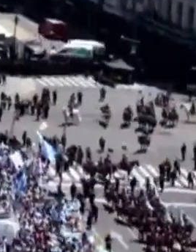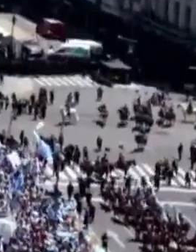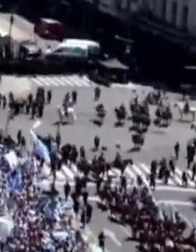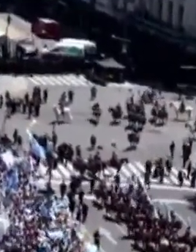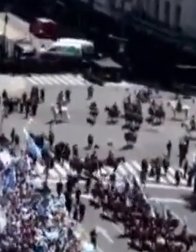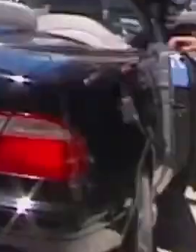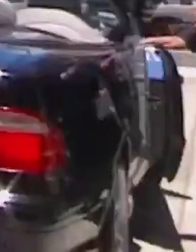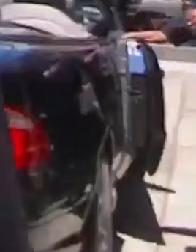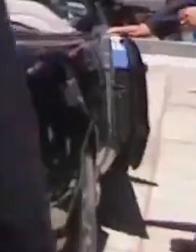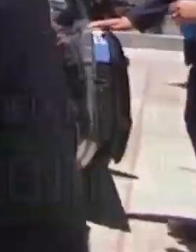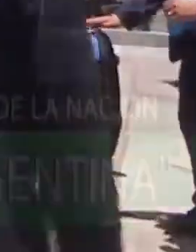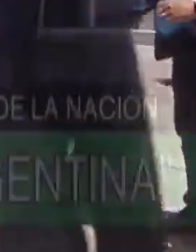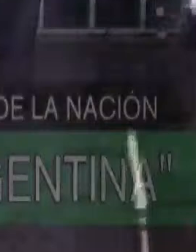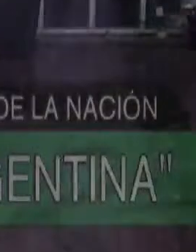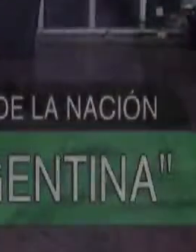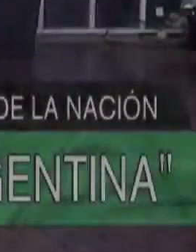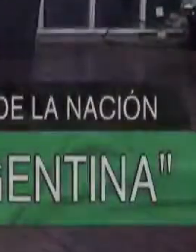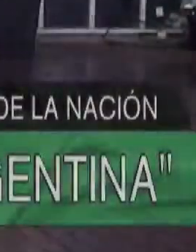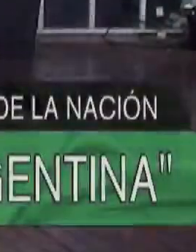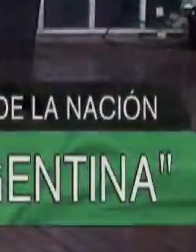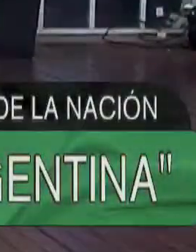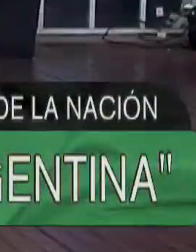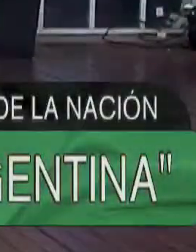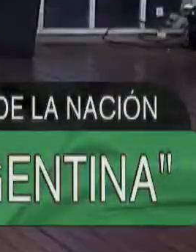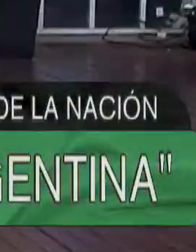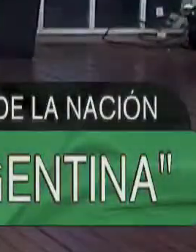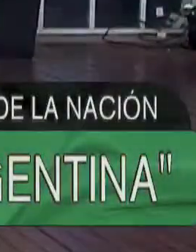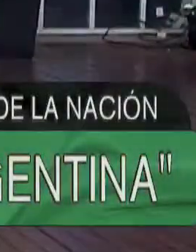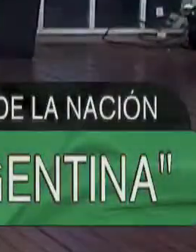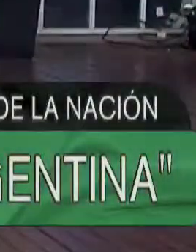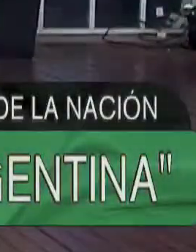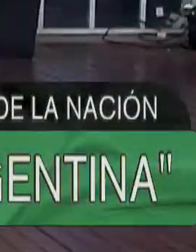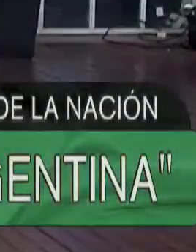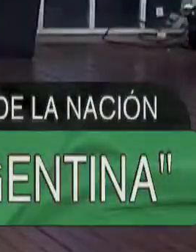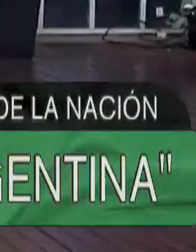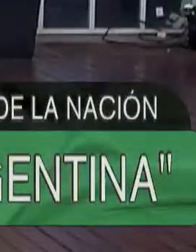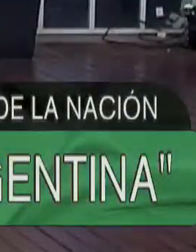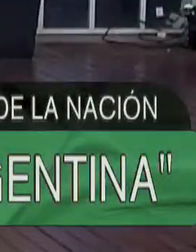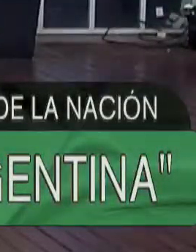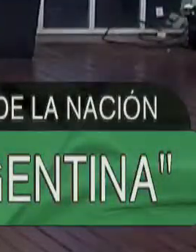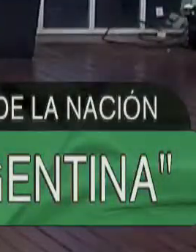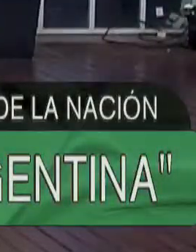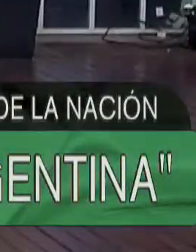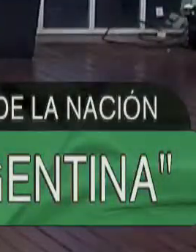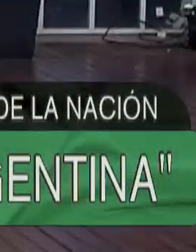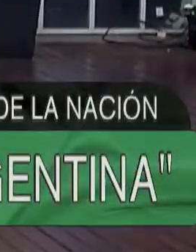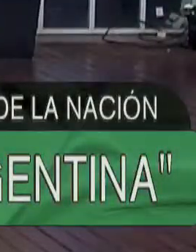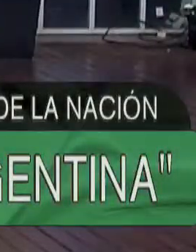Programa especial. Asunción presidencial con María O'Donnell.